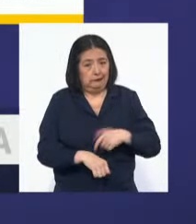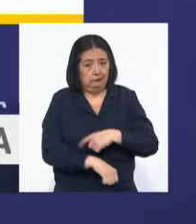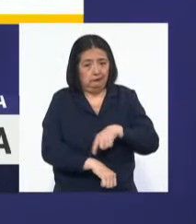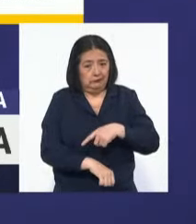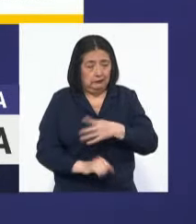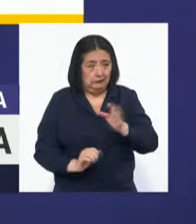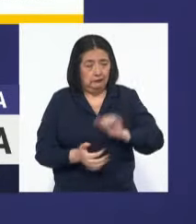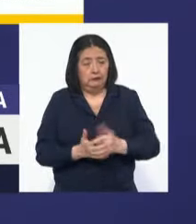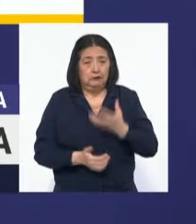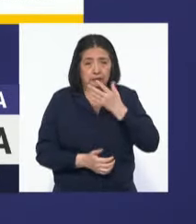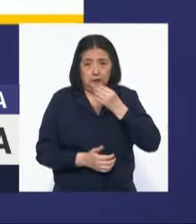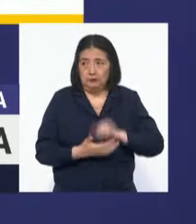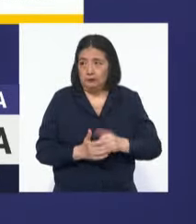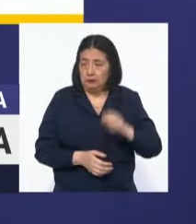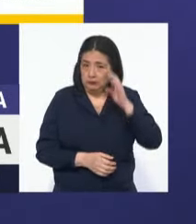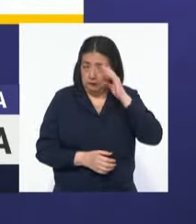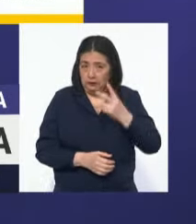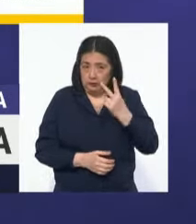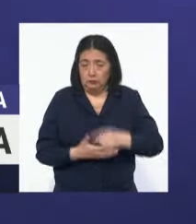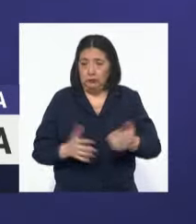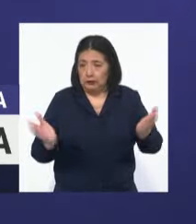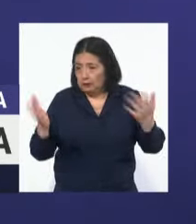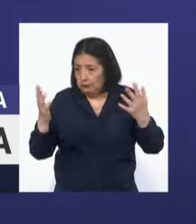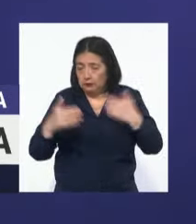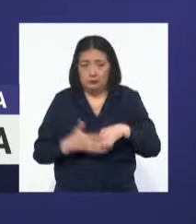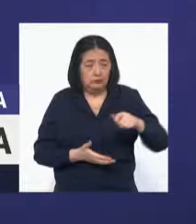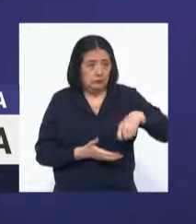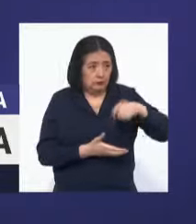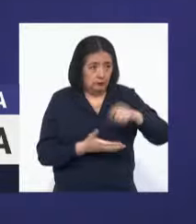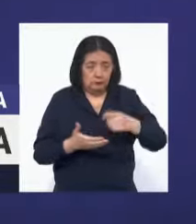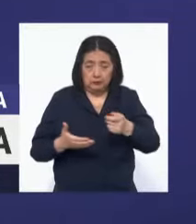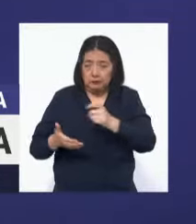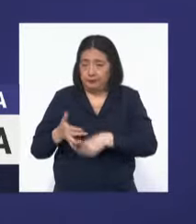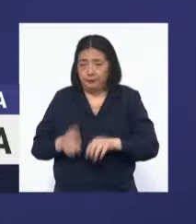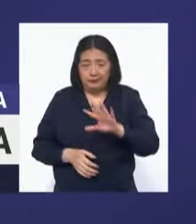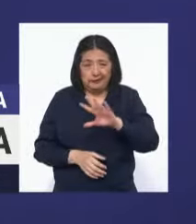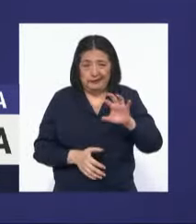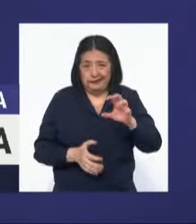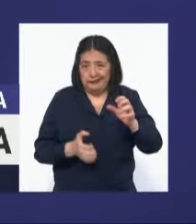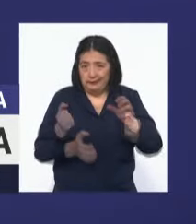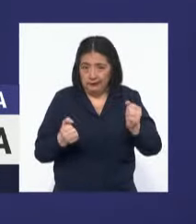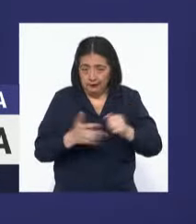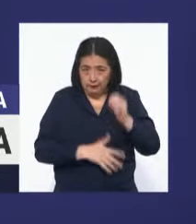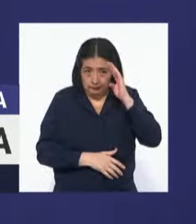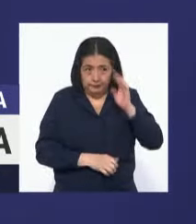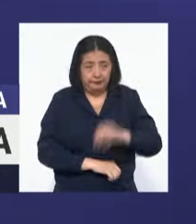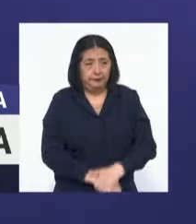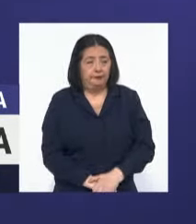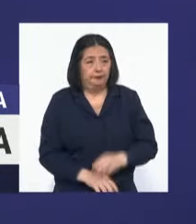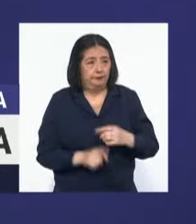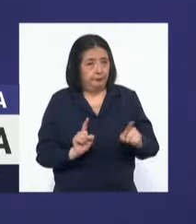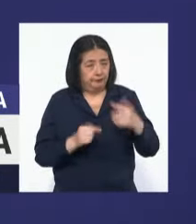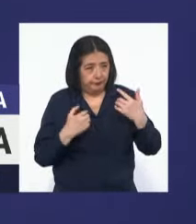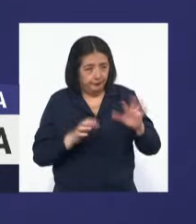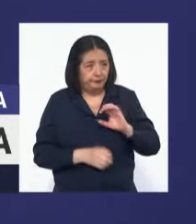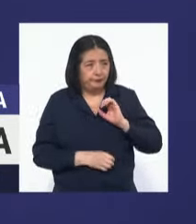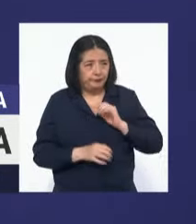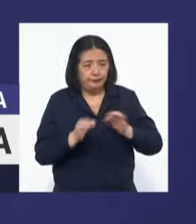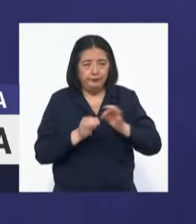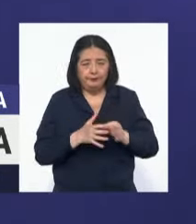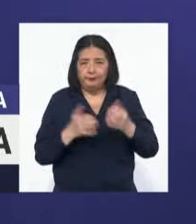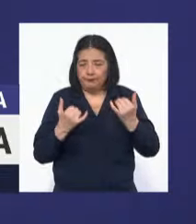que en diciembre la policía lanzó dos convocatorias para contrataciones directas de las 500 unidades policiales. Pero como dijimos,